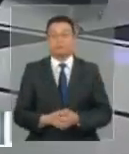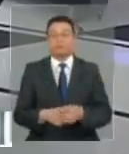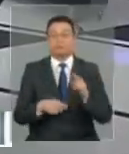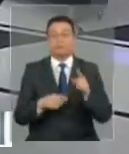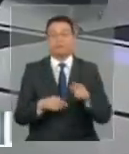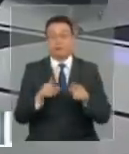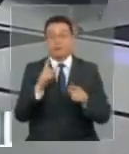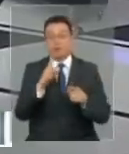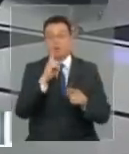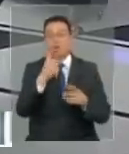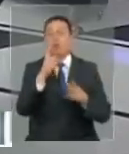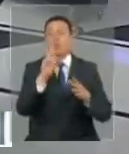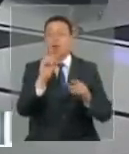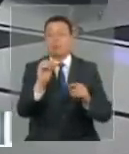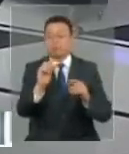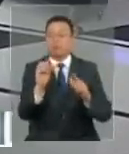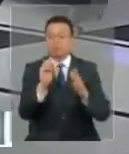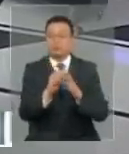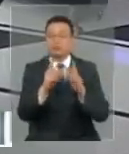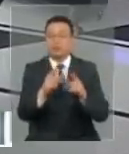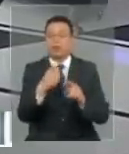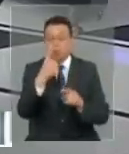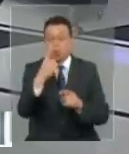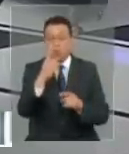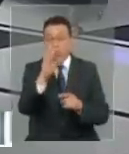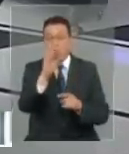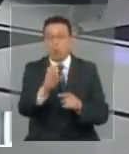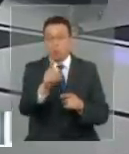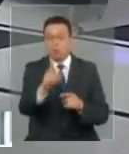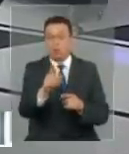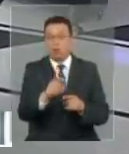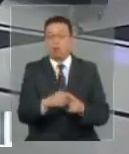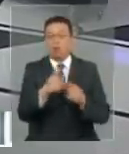Déjame hacer una acotación. Uno de los candidatos.